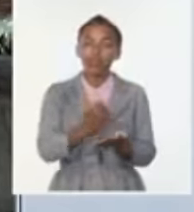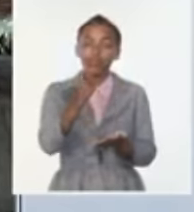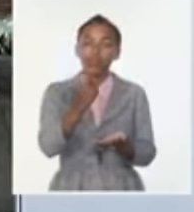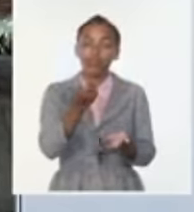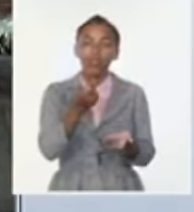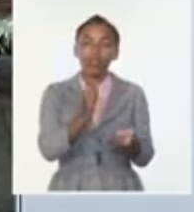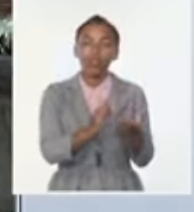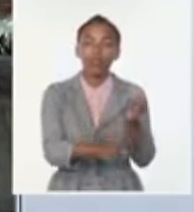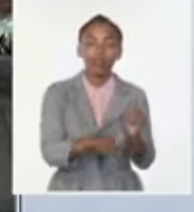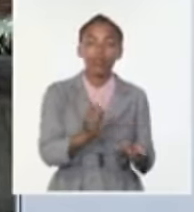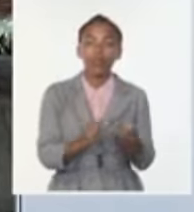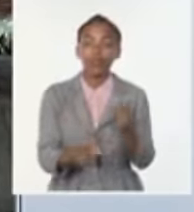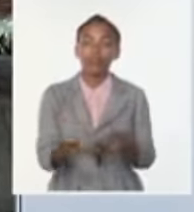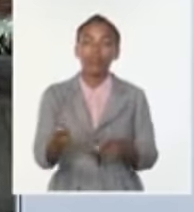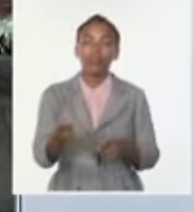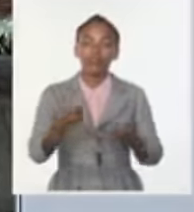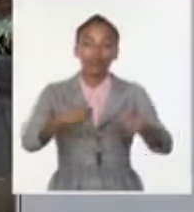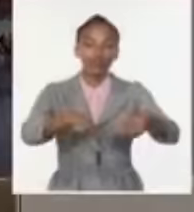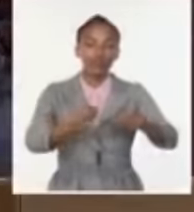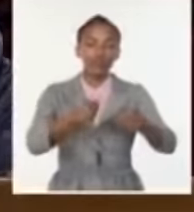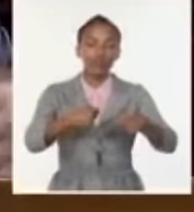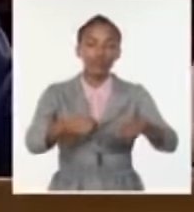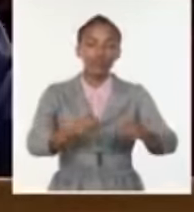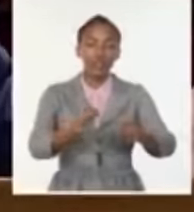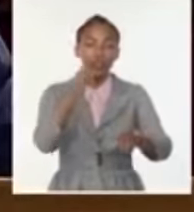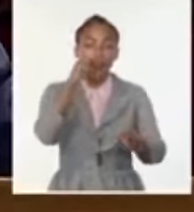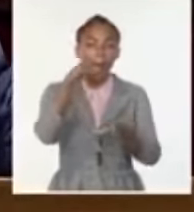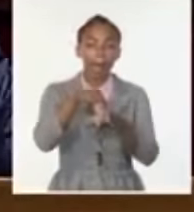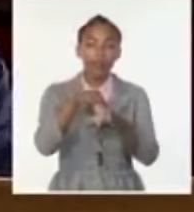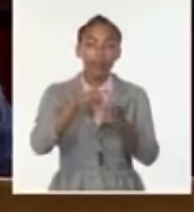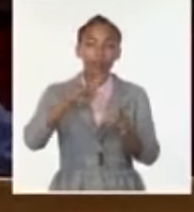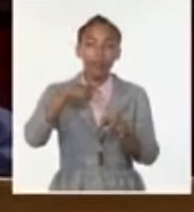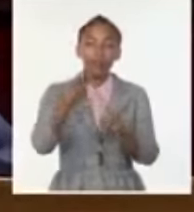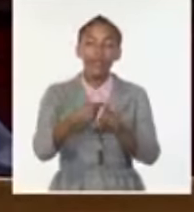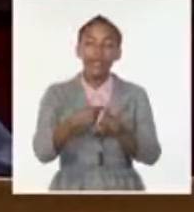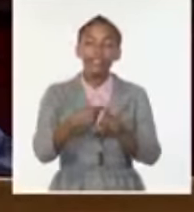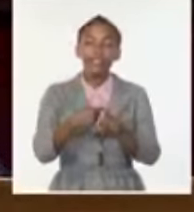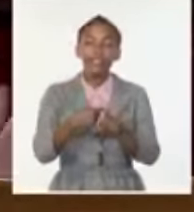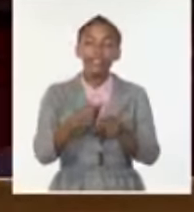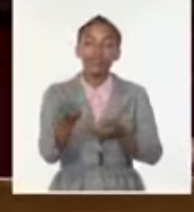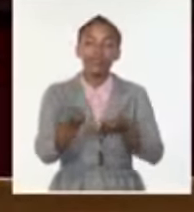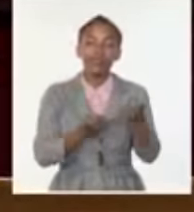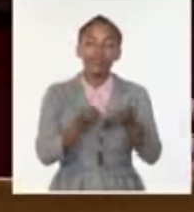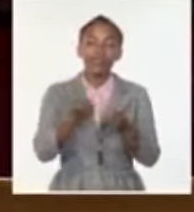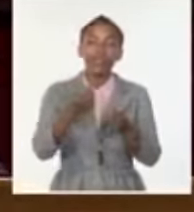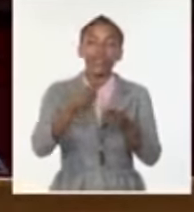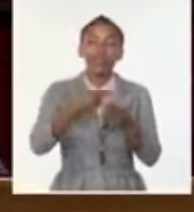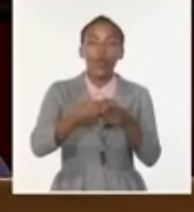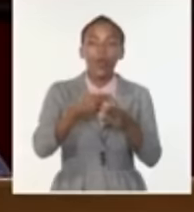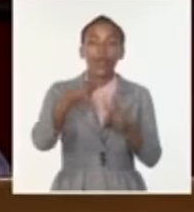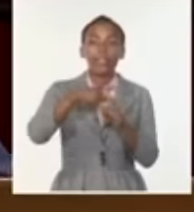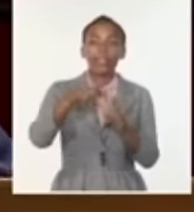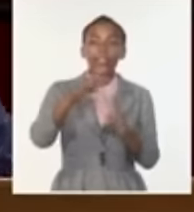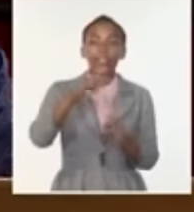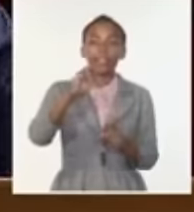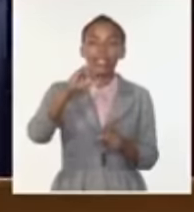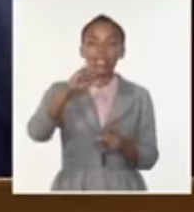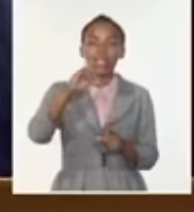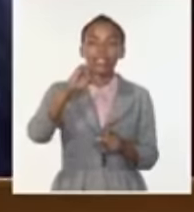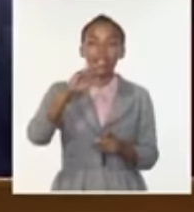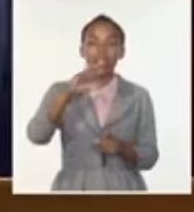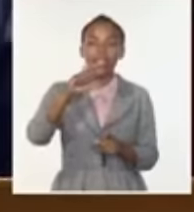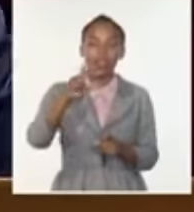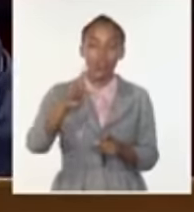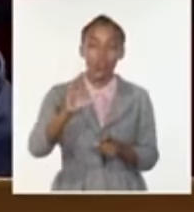motos de combustible y triciclos, que el triciclo ayuda mucho a las necesidades. Entonces, estas normas están en proceso de